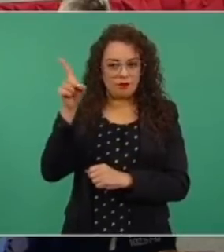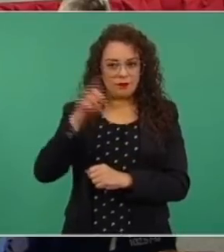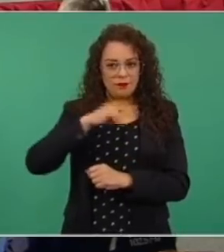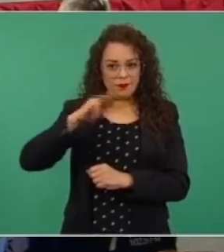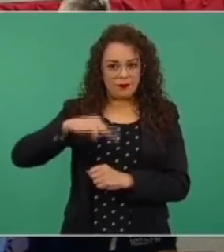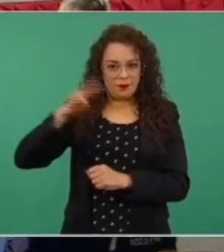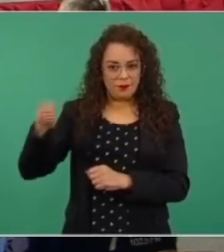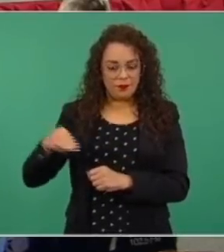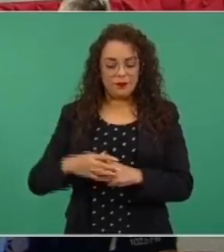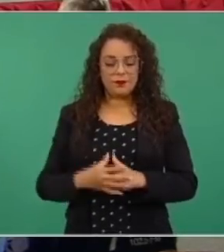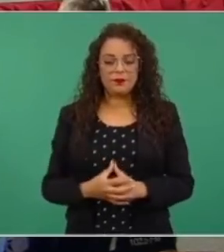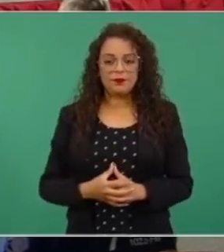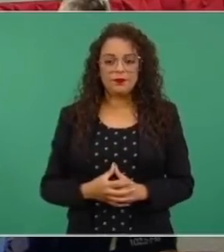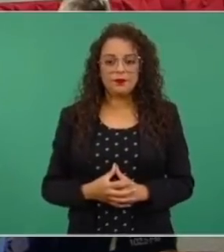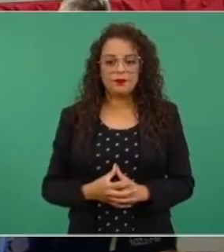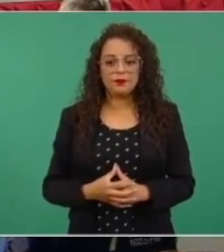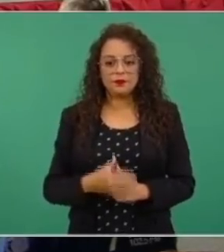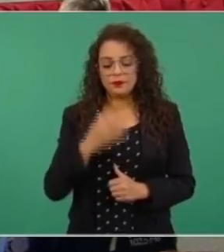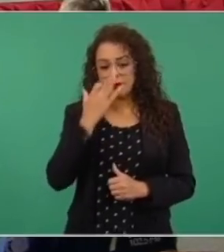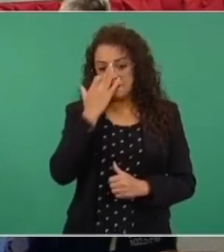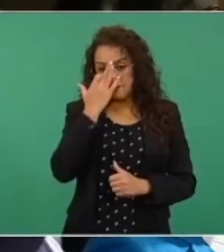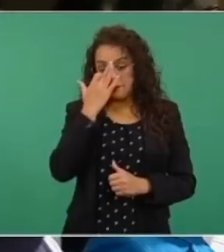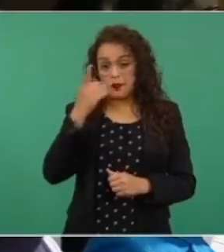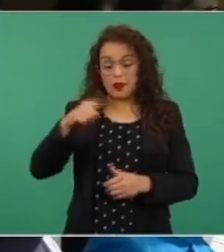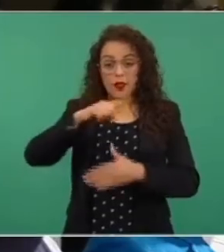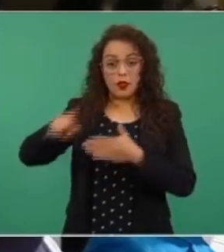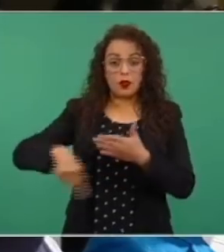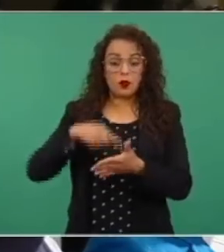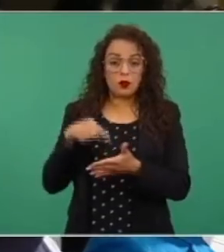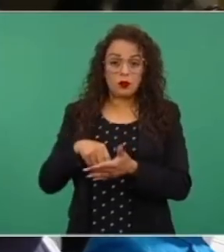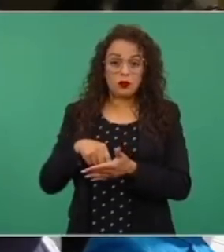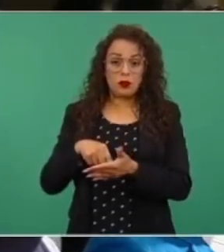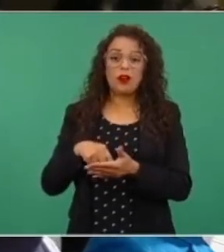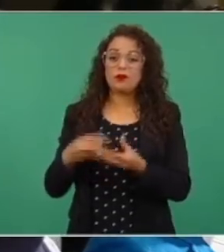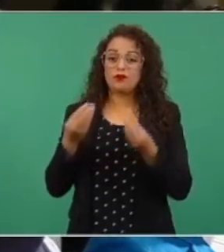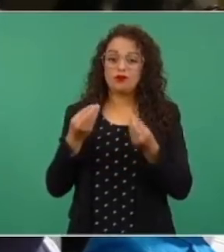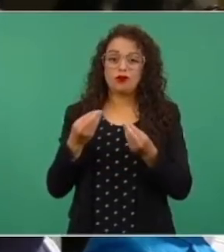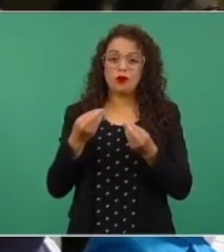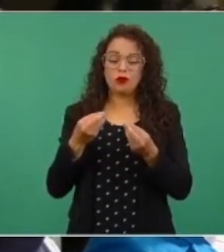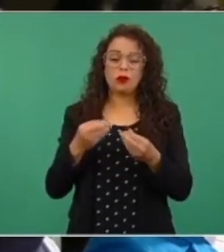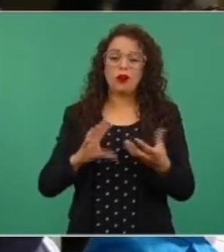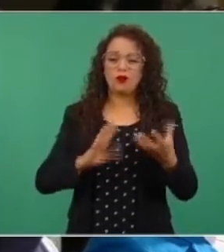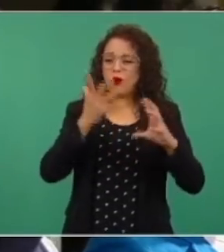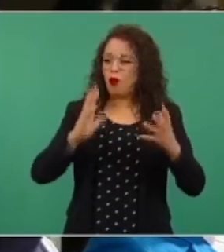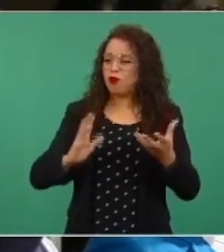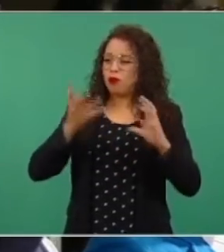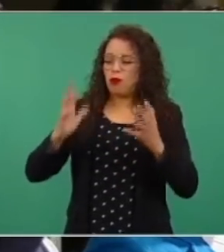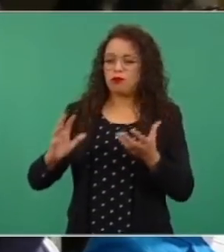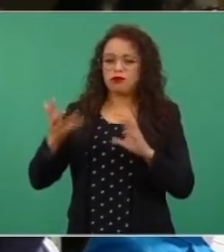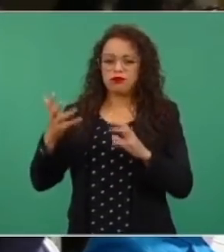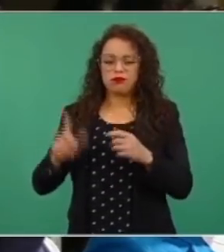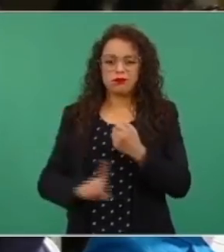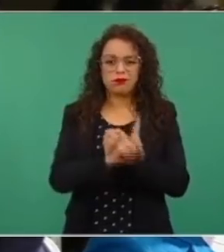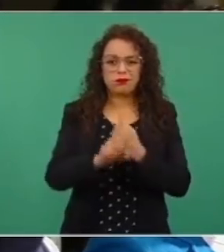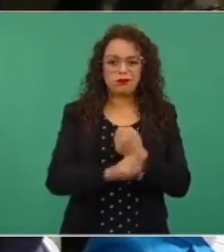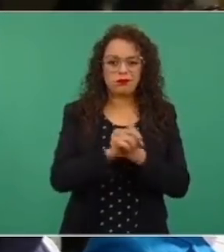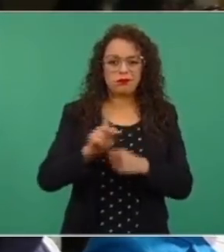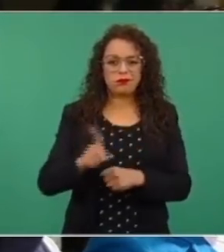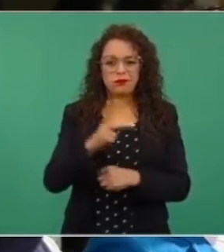este despliegue que se va a hacer precisamente por ser una zona pues de alta violencia, de esta conflictividad que pues ya